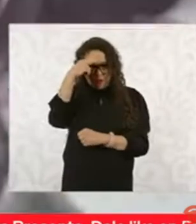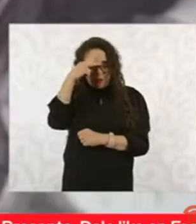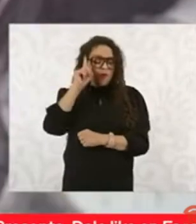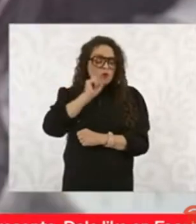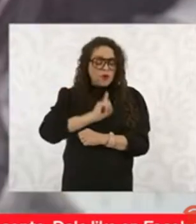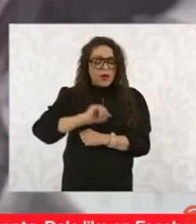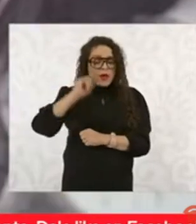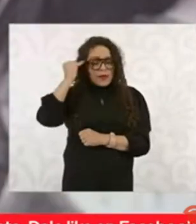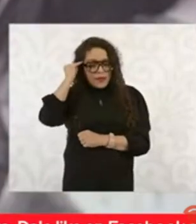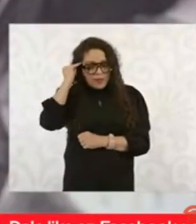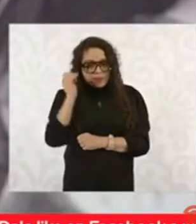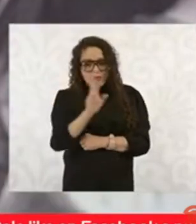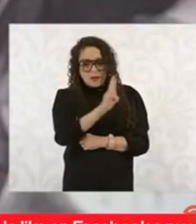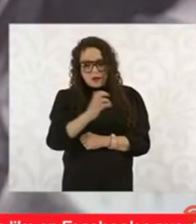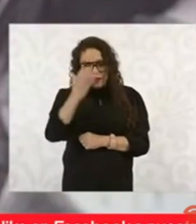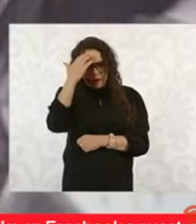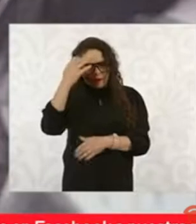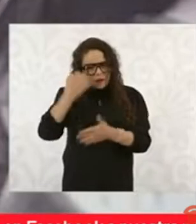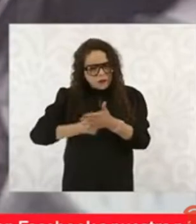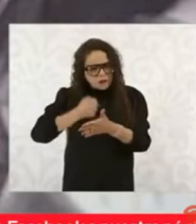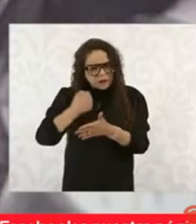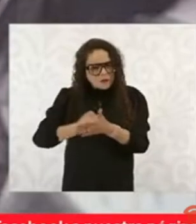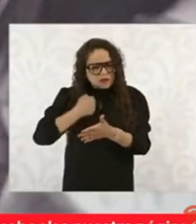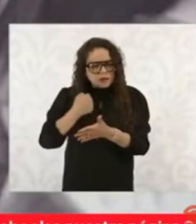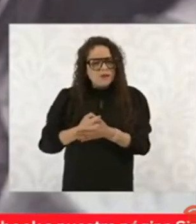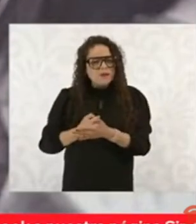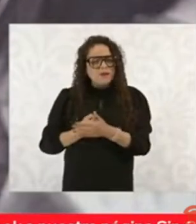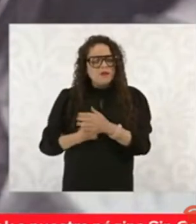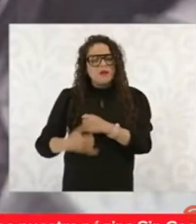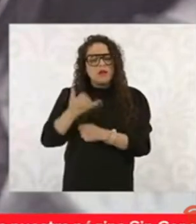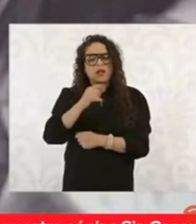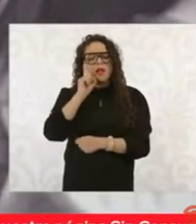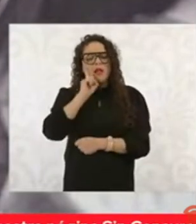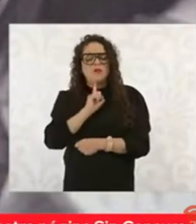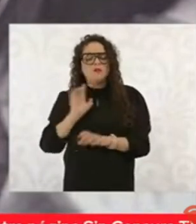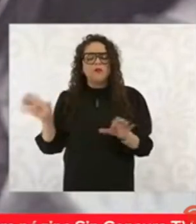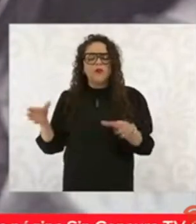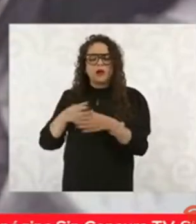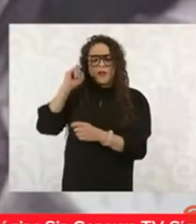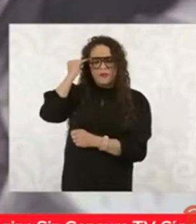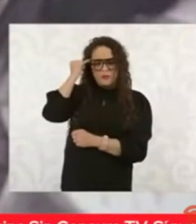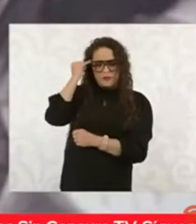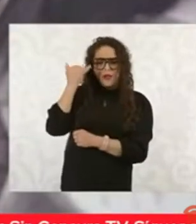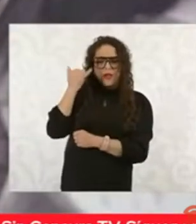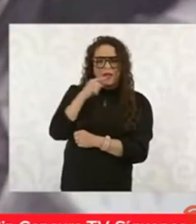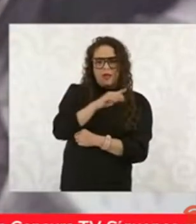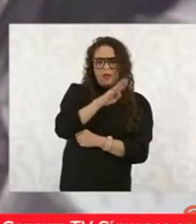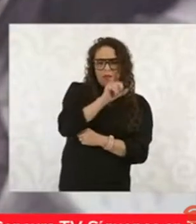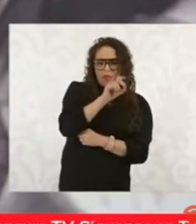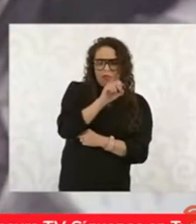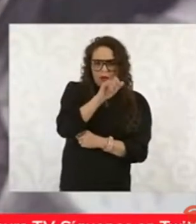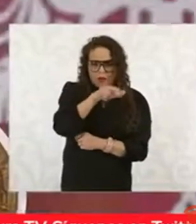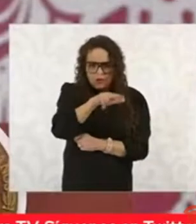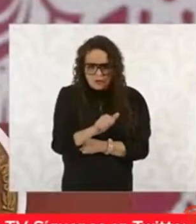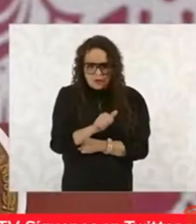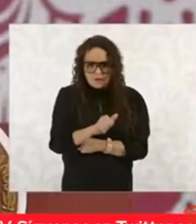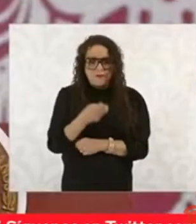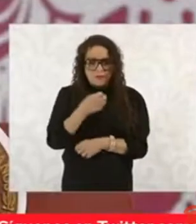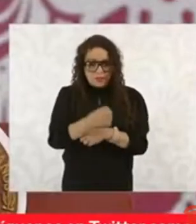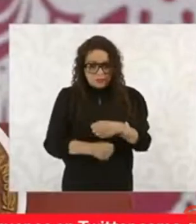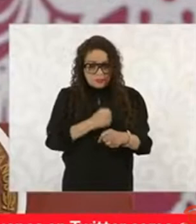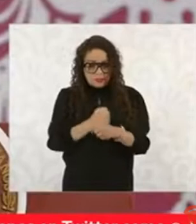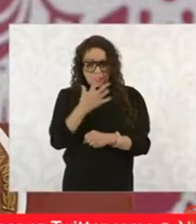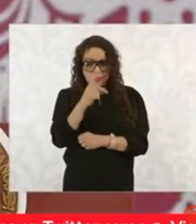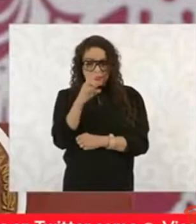en reconocimiento de la lucha de Bartolina Sisa y las mujeres indígenas. Y a partir de este año, el 5 de